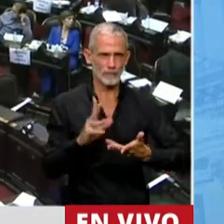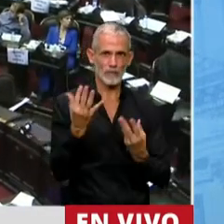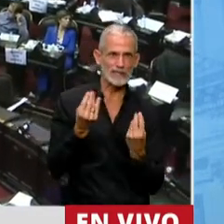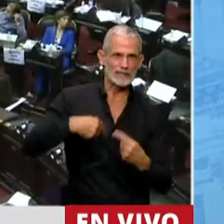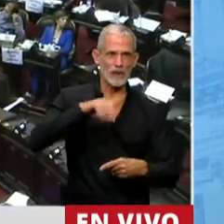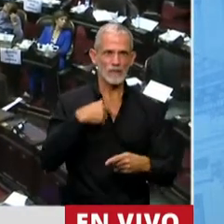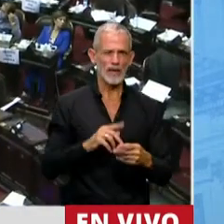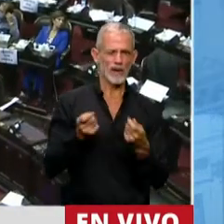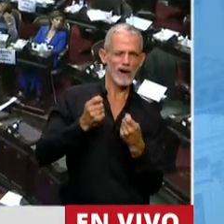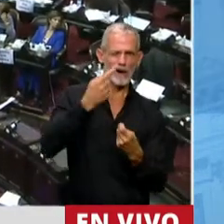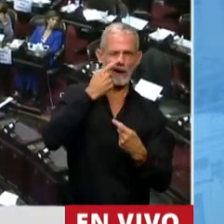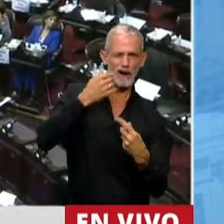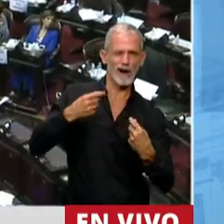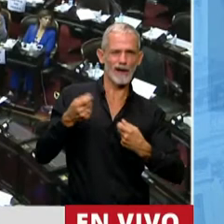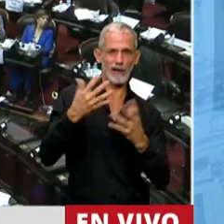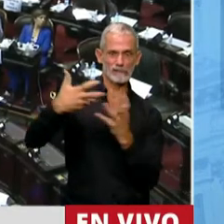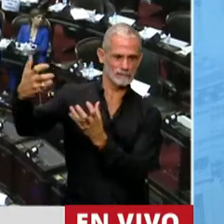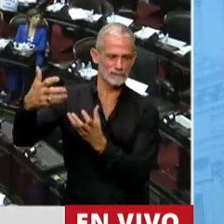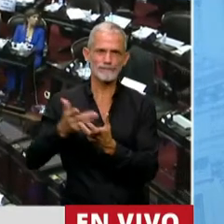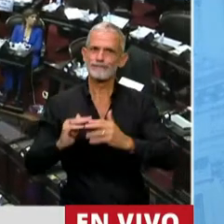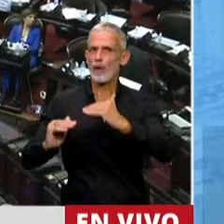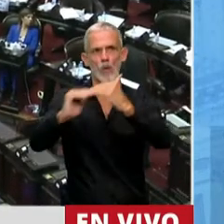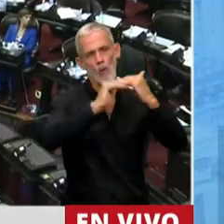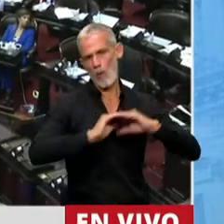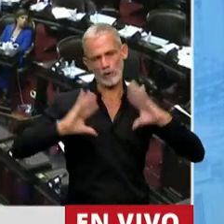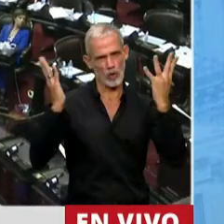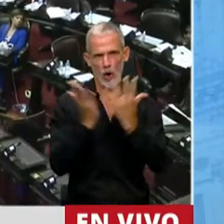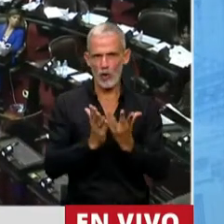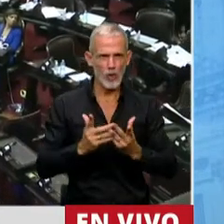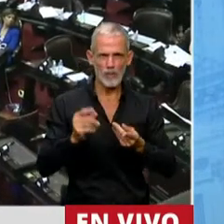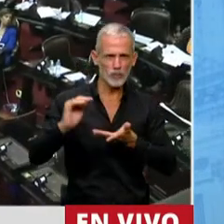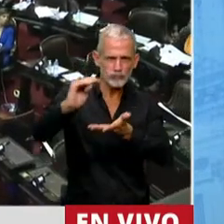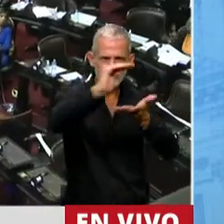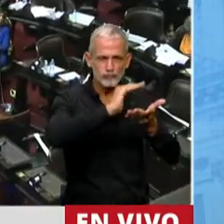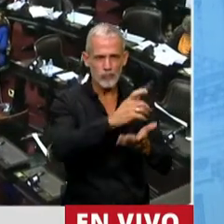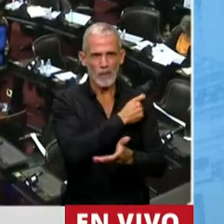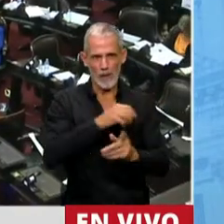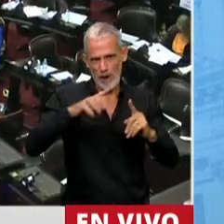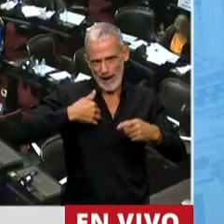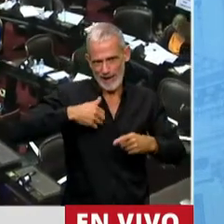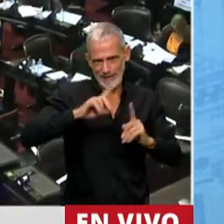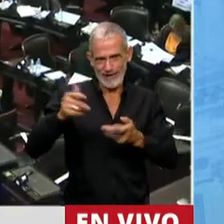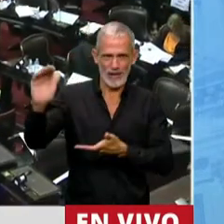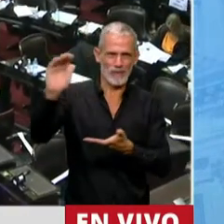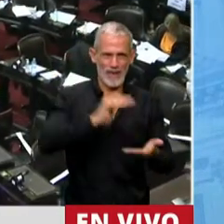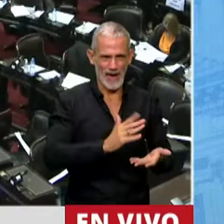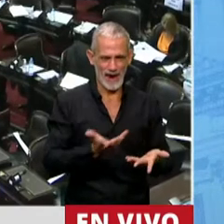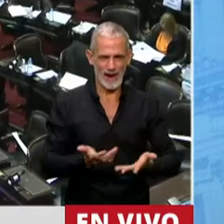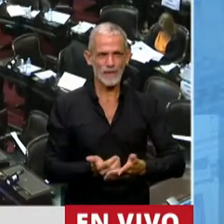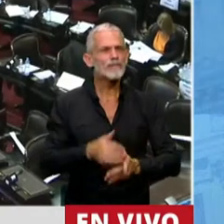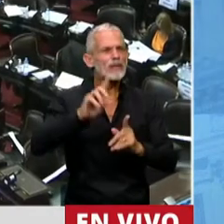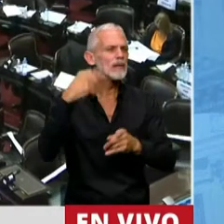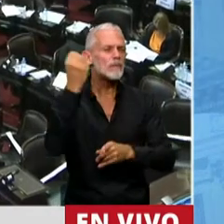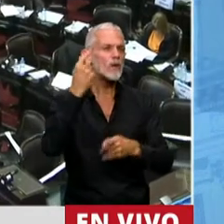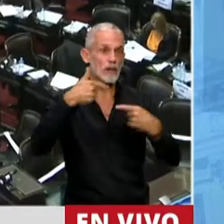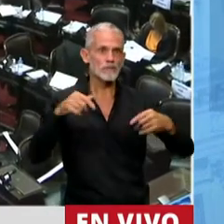de la especulación y garantizar una distribución equitativa en todo el mundo y también en la Argentina. De allí la relevancia que tiene